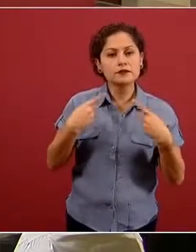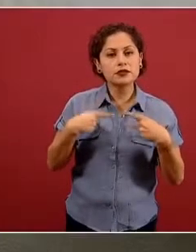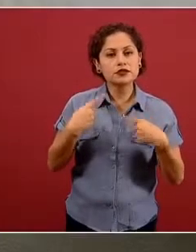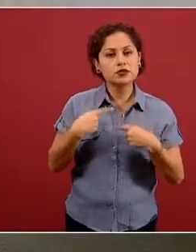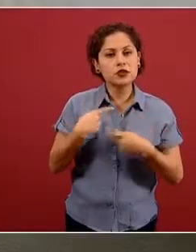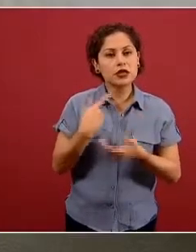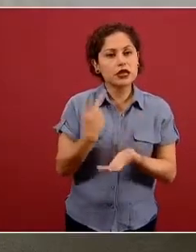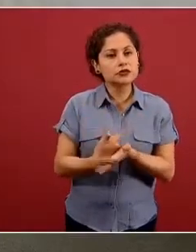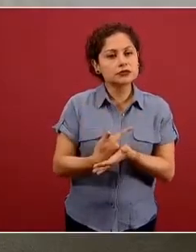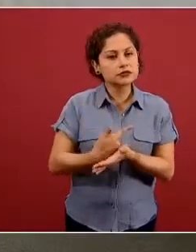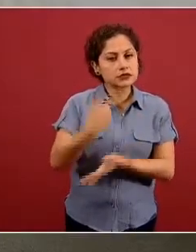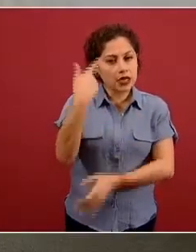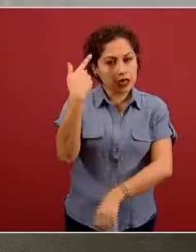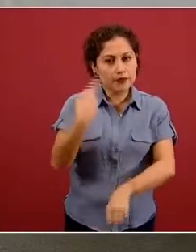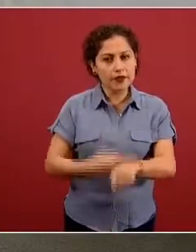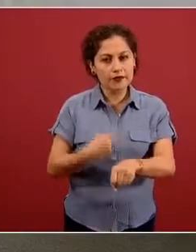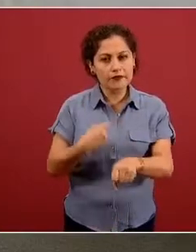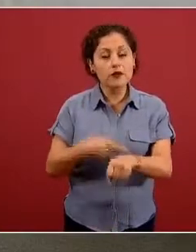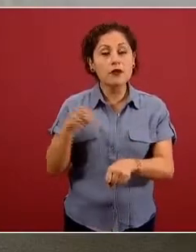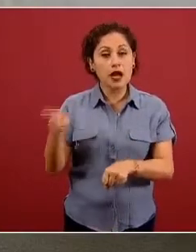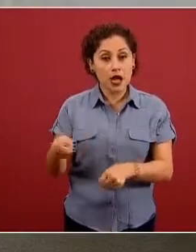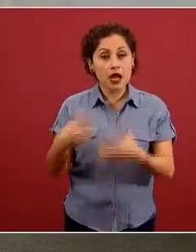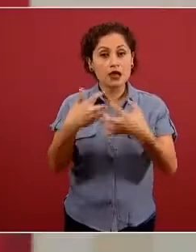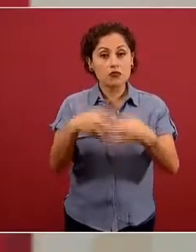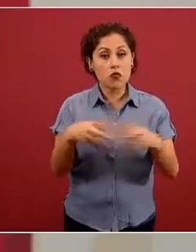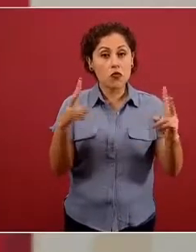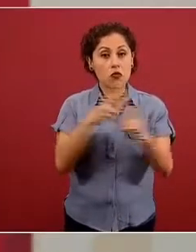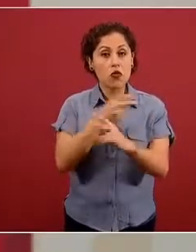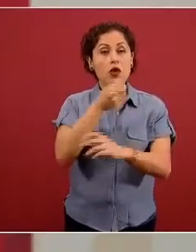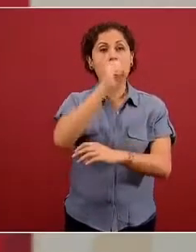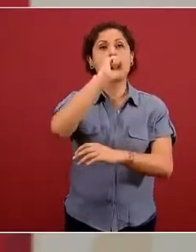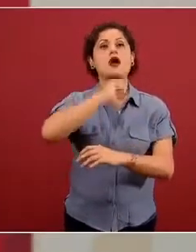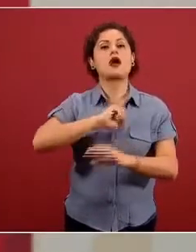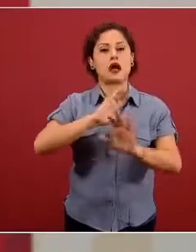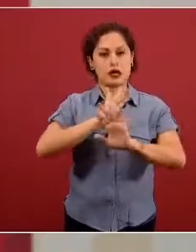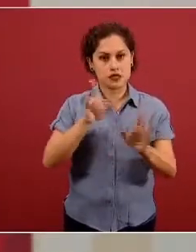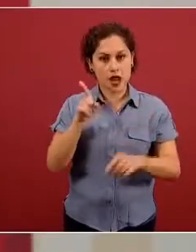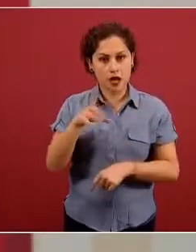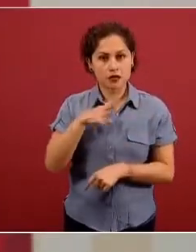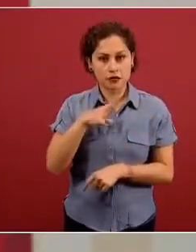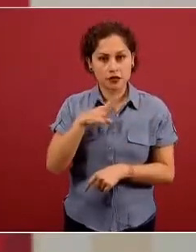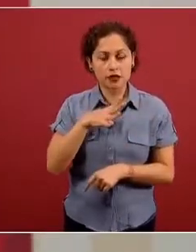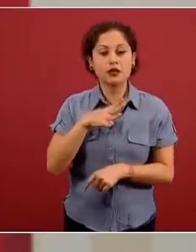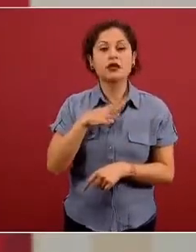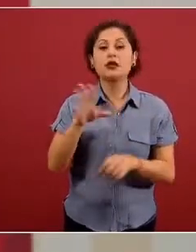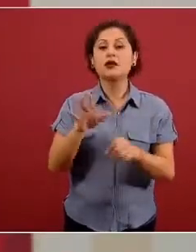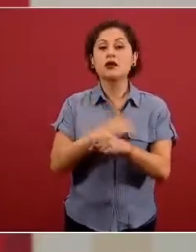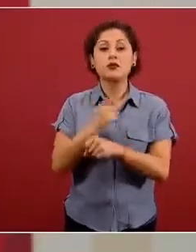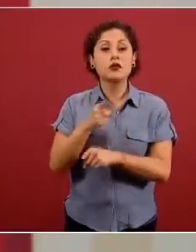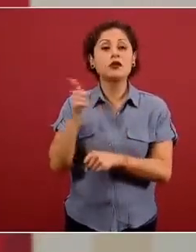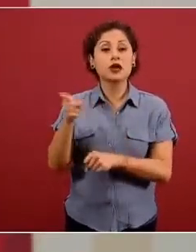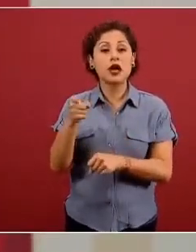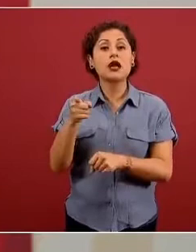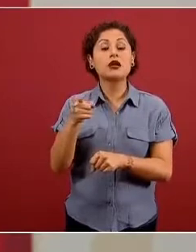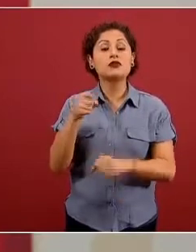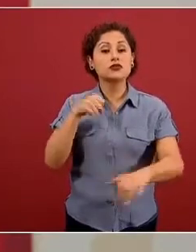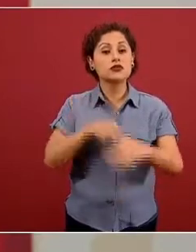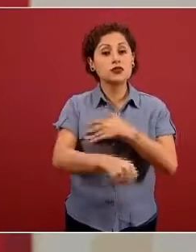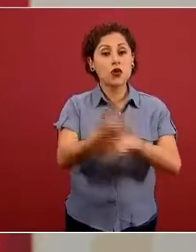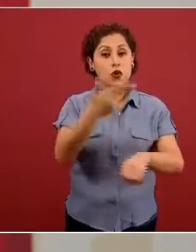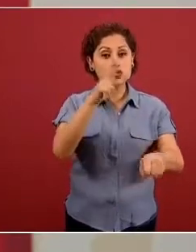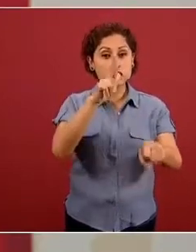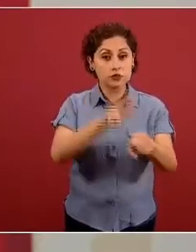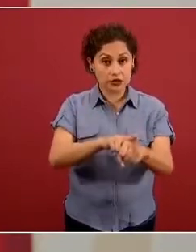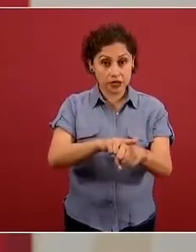personas que tienen insuficiencia respiratoria grave, que si llegan al hospital requieren tratamiento en